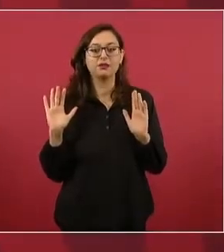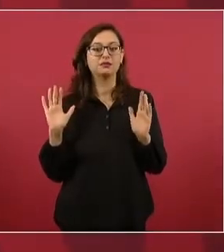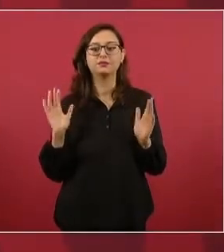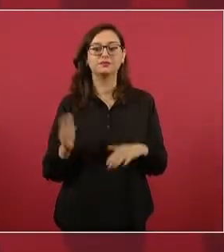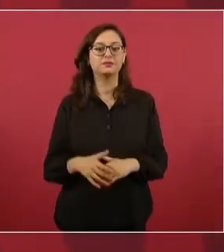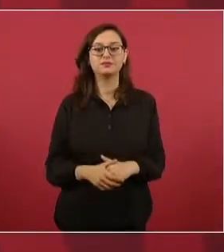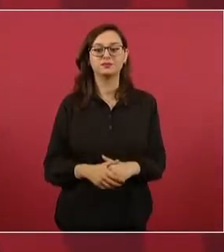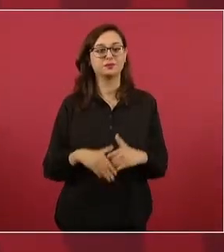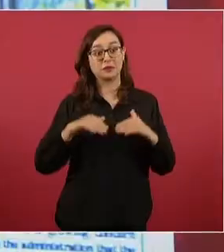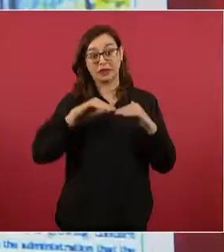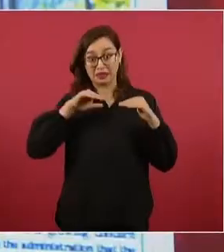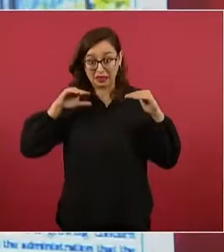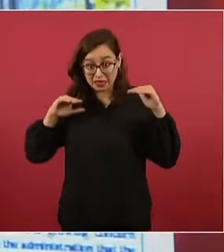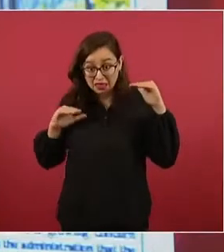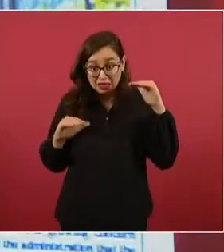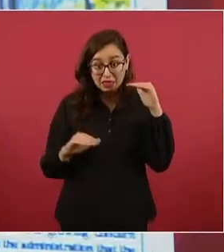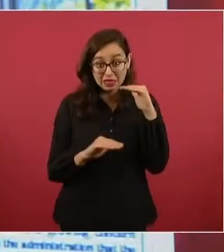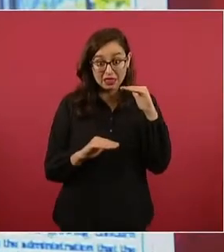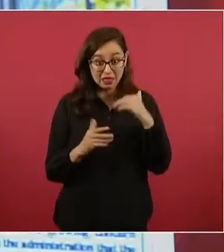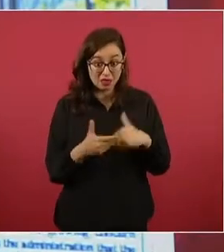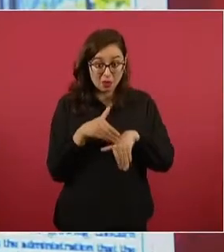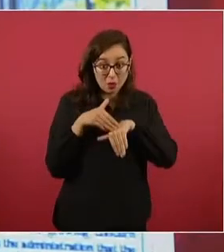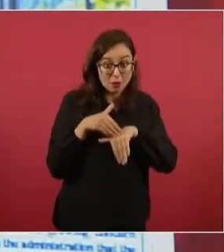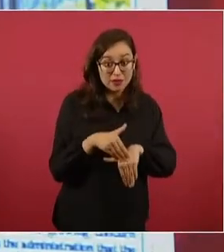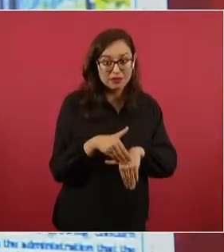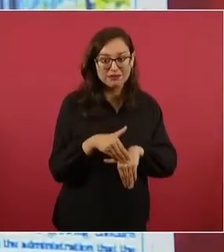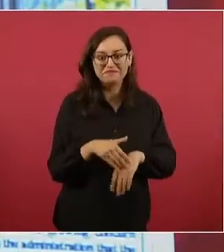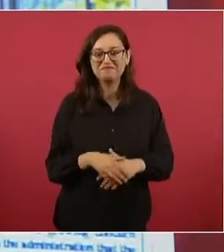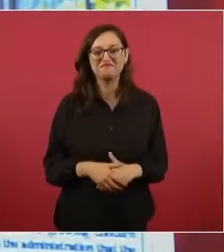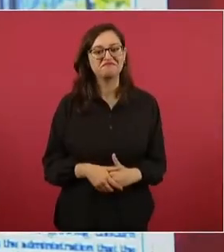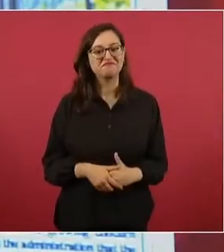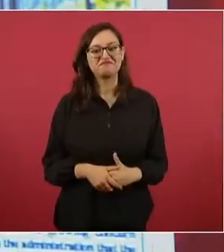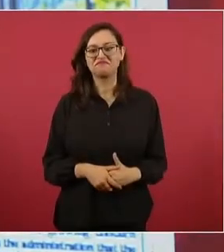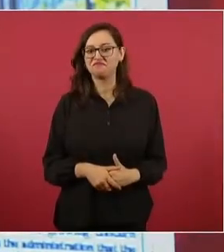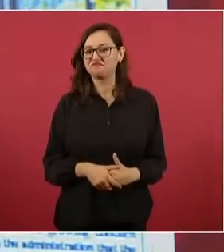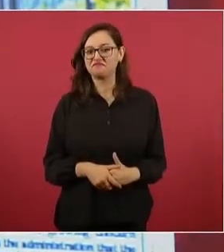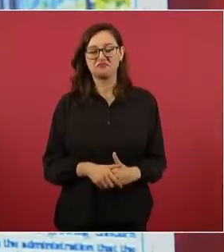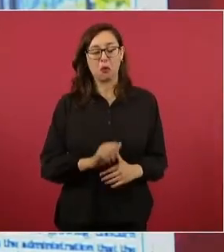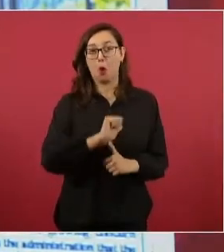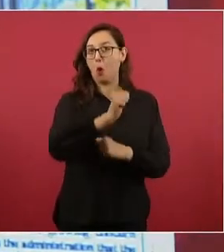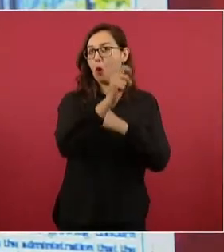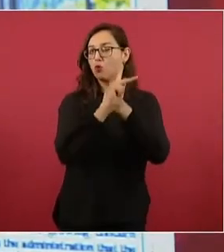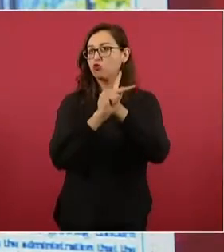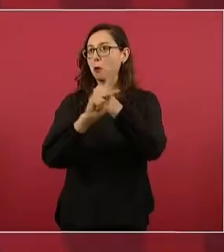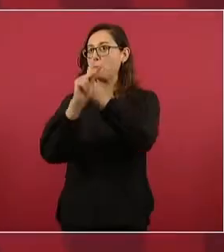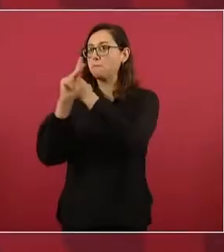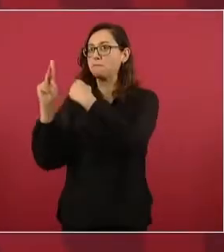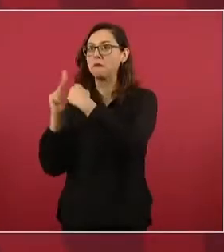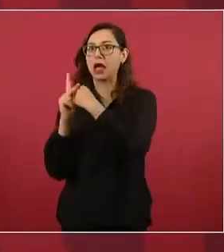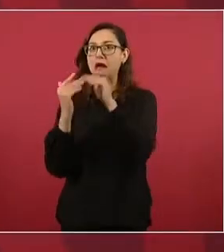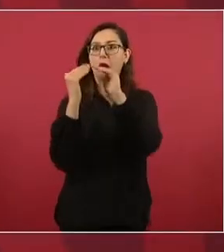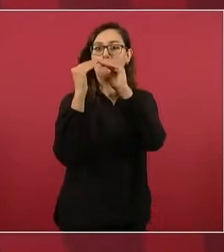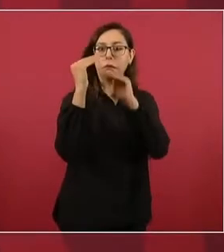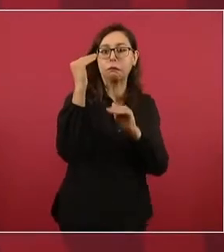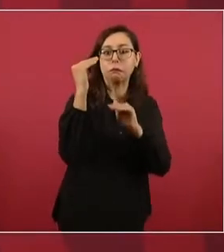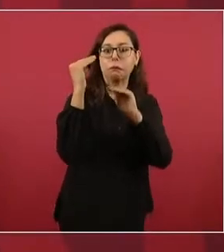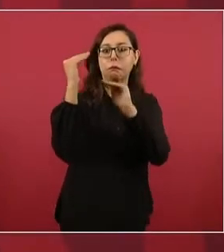se subordina a ninguna potencia, a ninguna